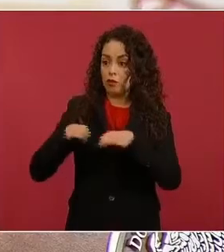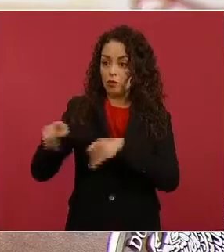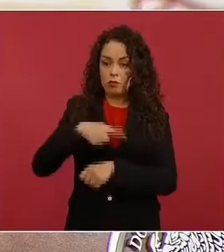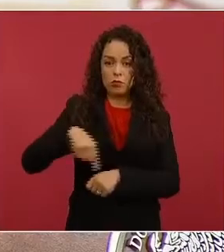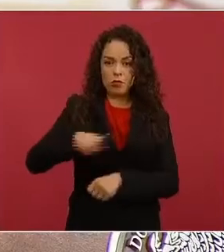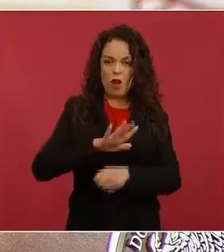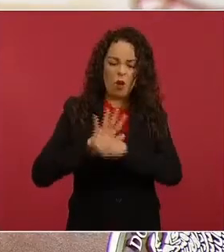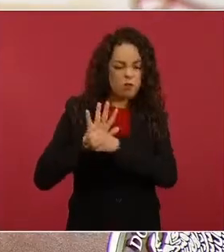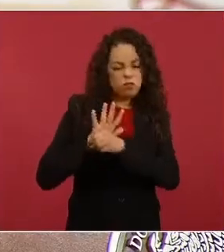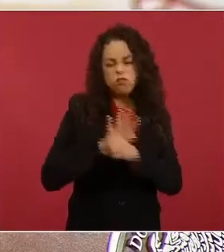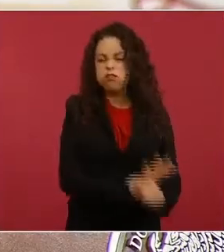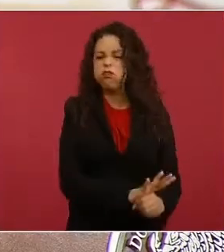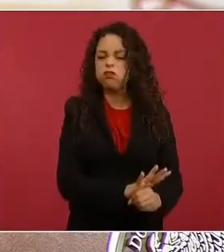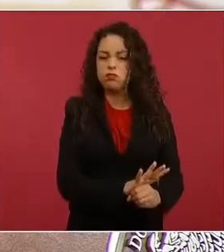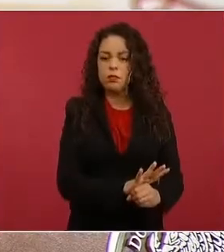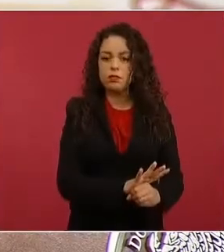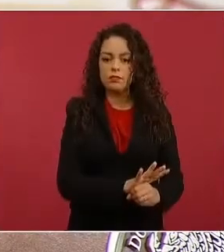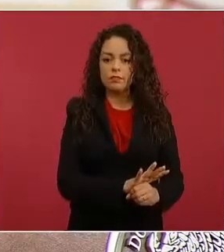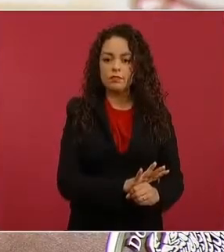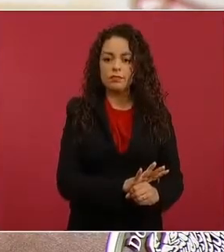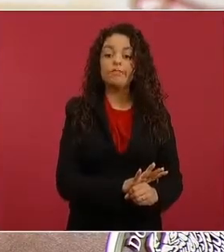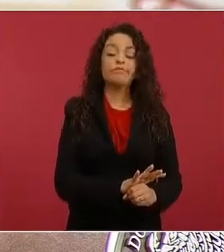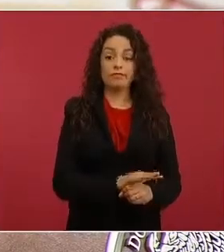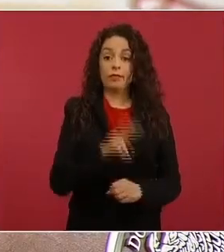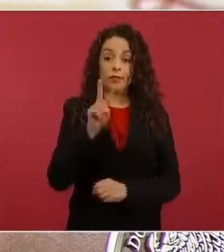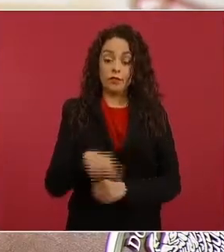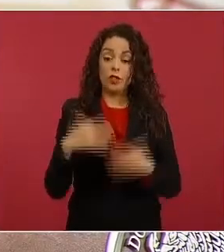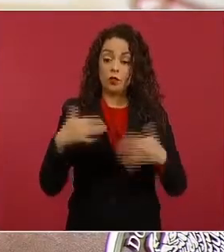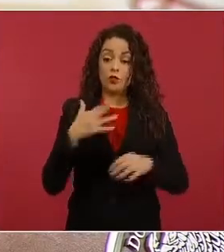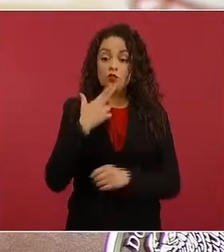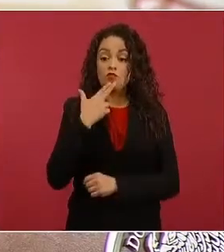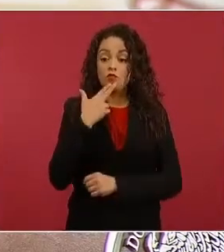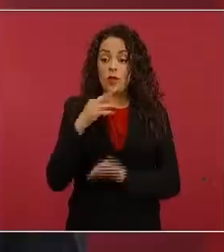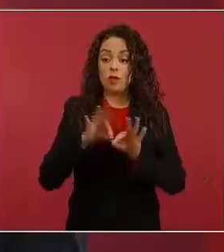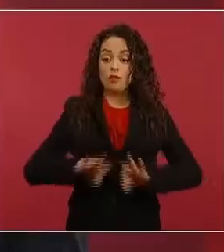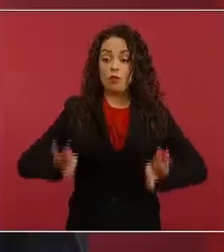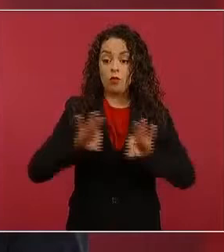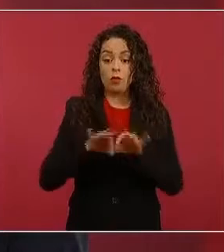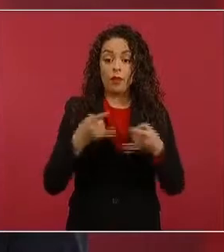dos hechos históricos